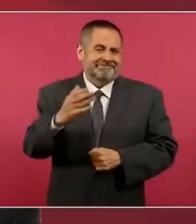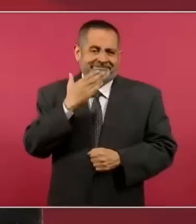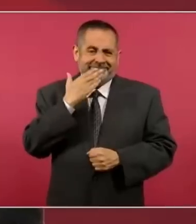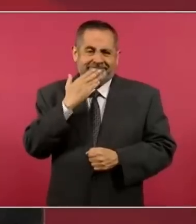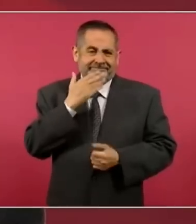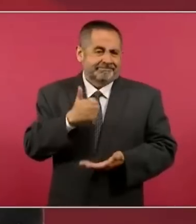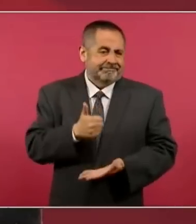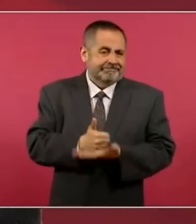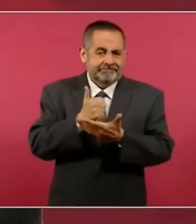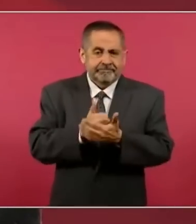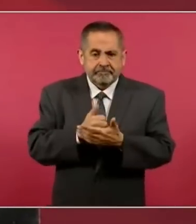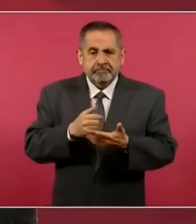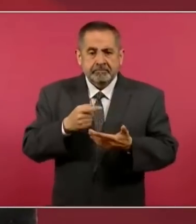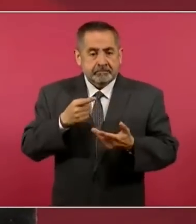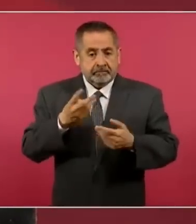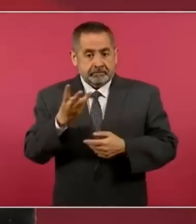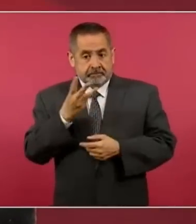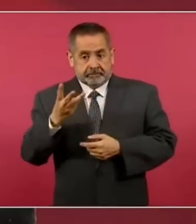para que puedan